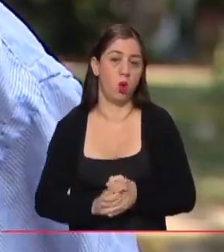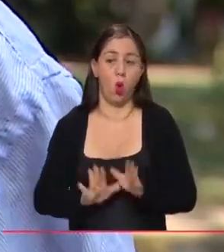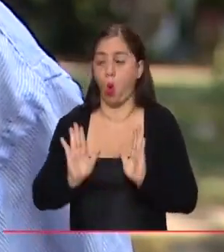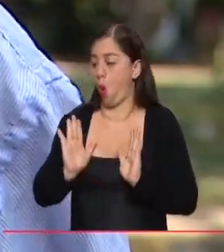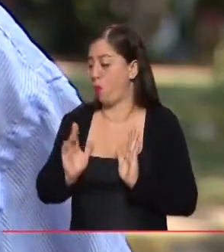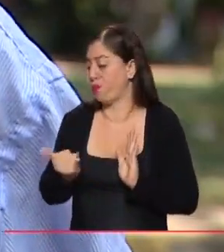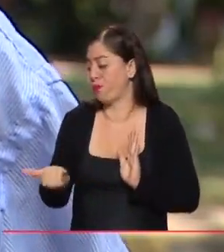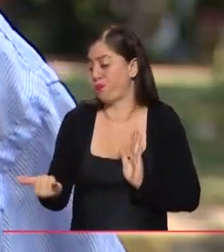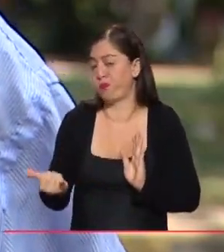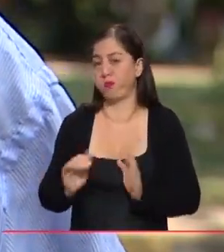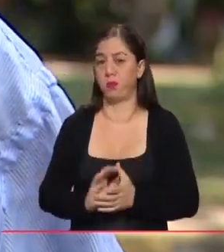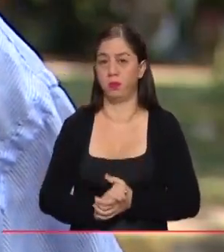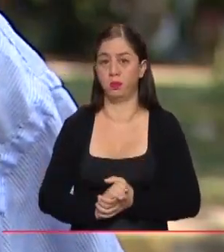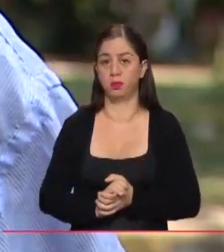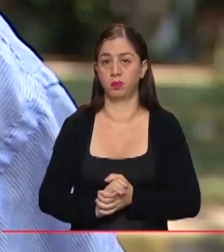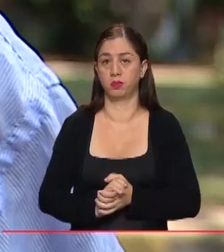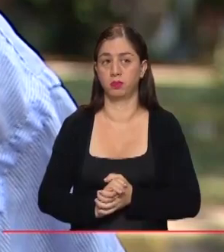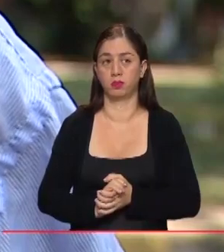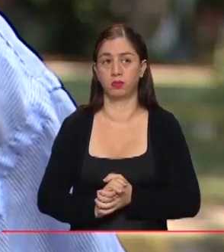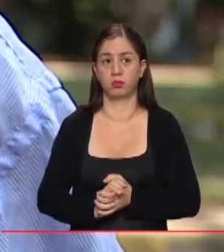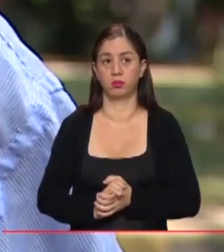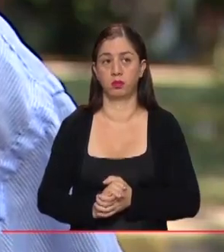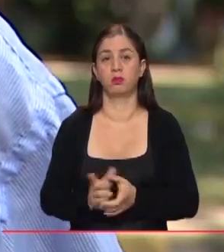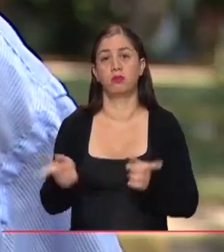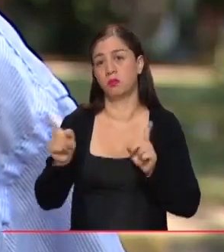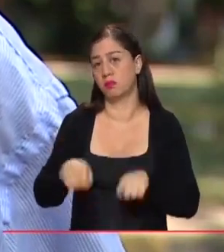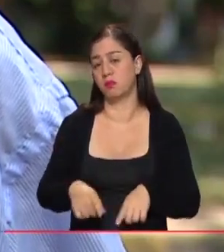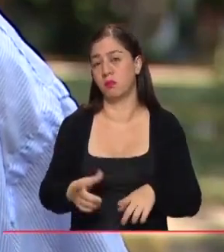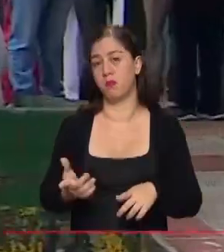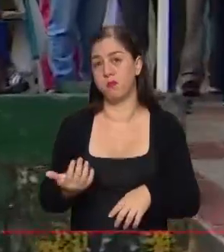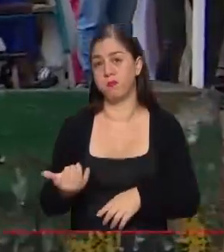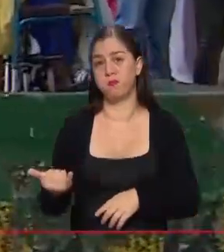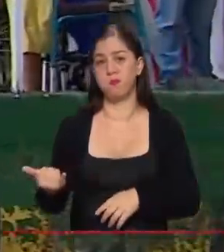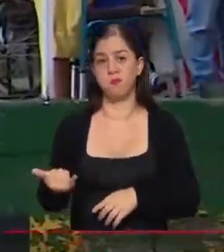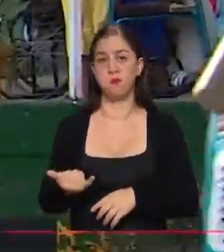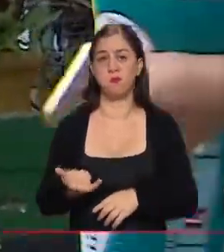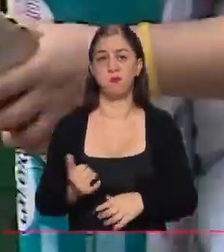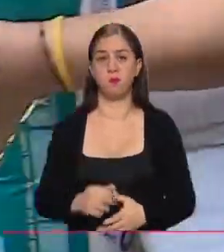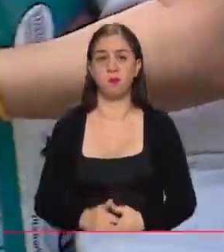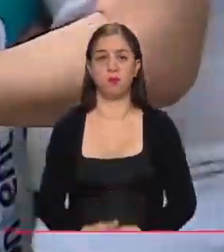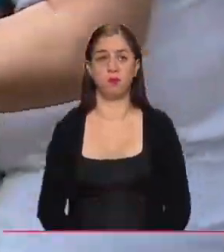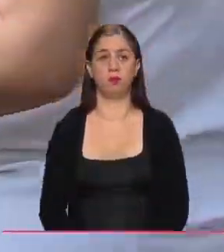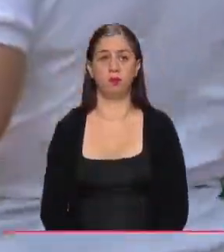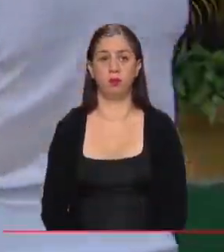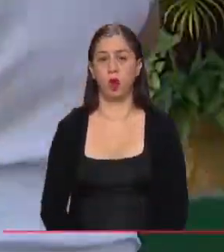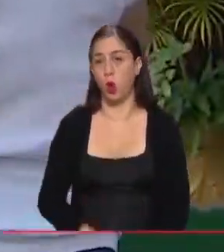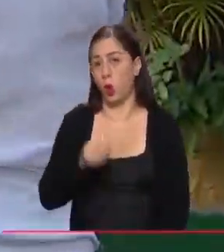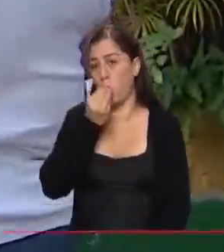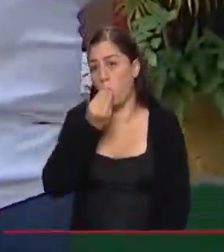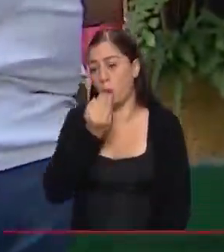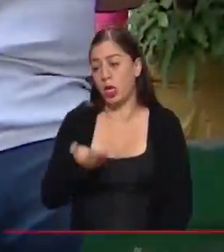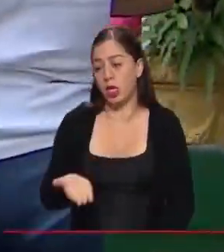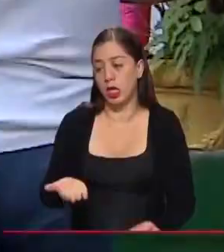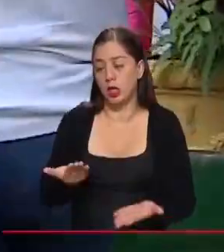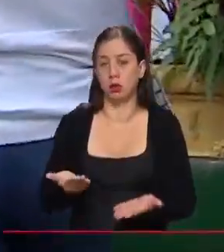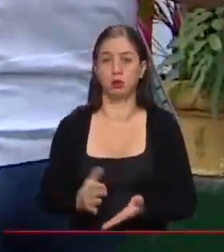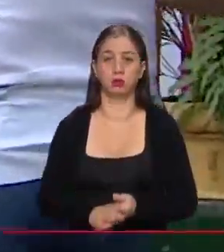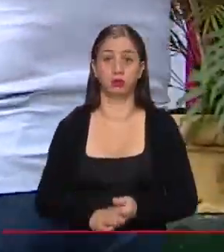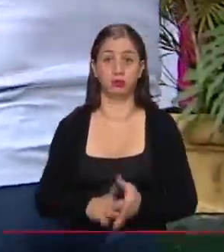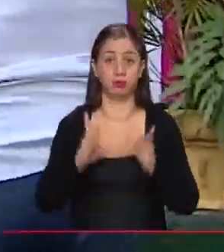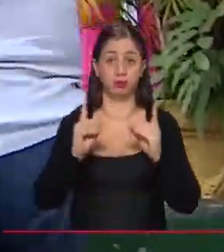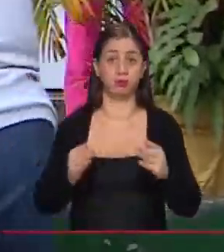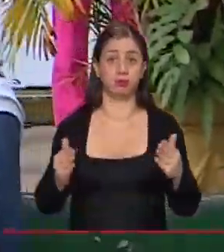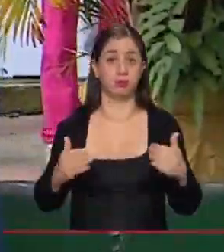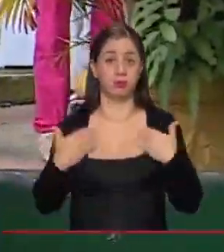ahí. Claro que es como también como por ahí con comidita. Quienes decidieron alegrar